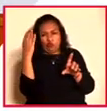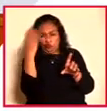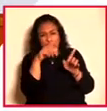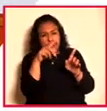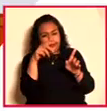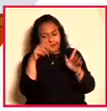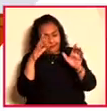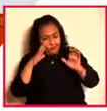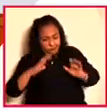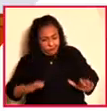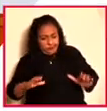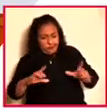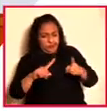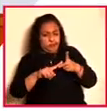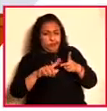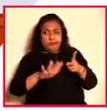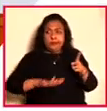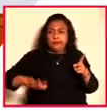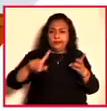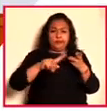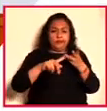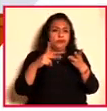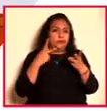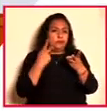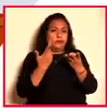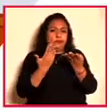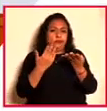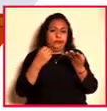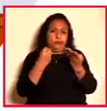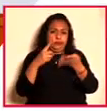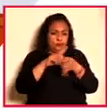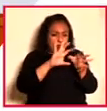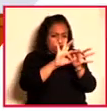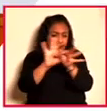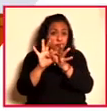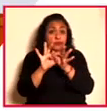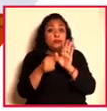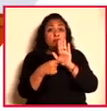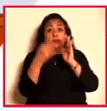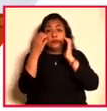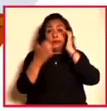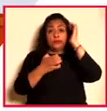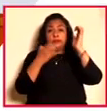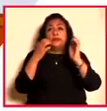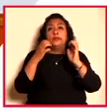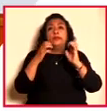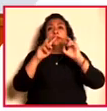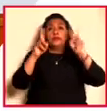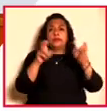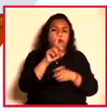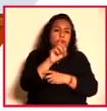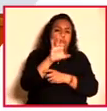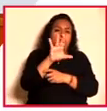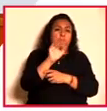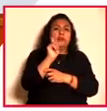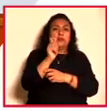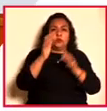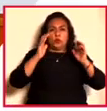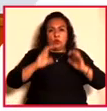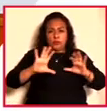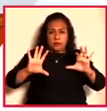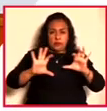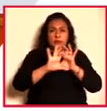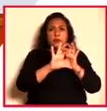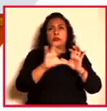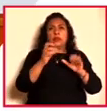paisaje, la política y la sociedad, conforman la muestra digital titulada Declaración es Cuerpo, como parte de la alianza de la